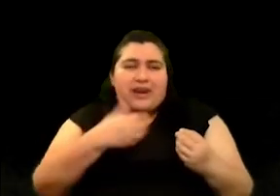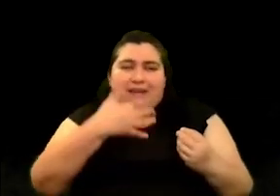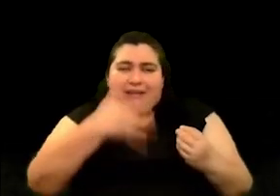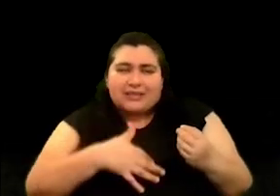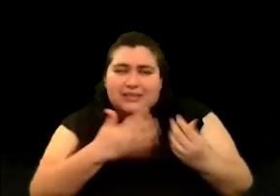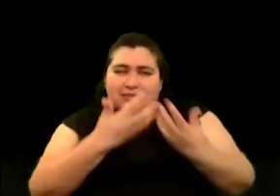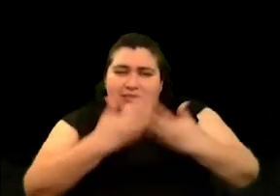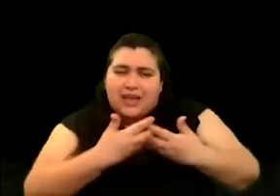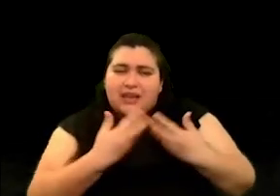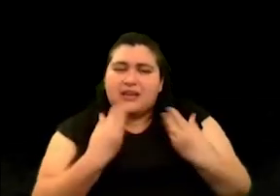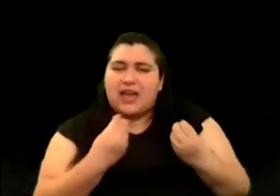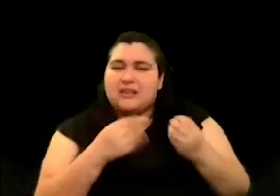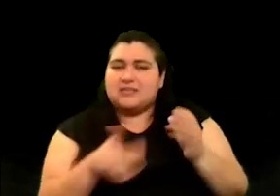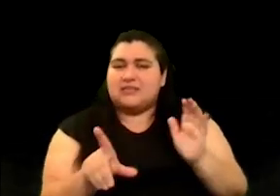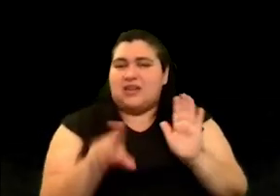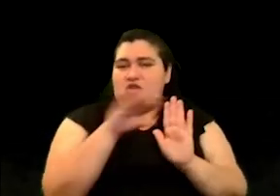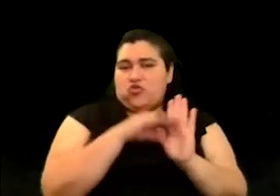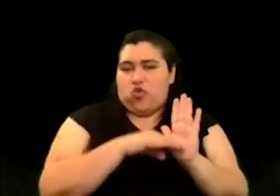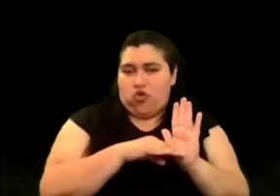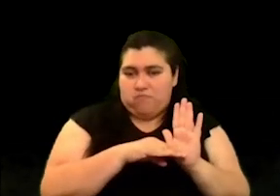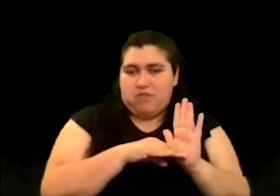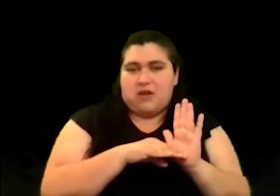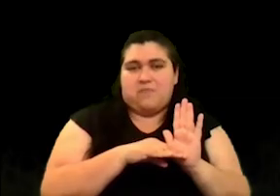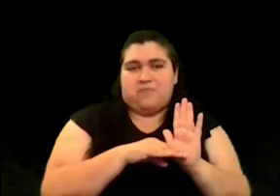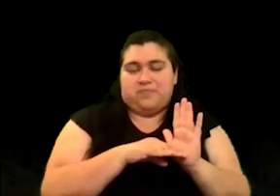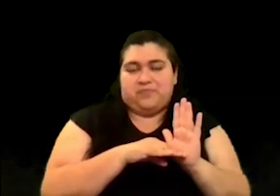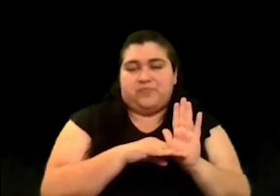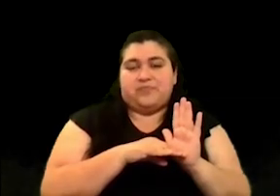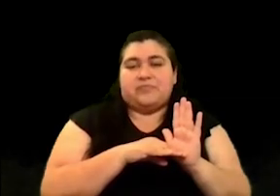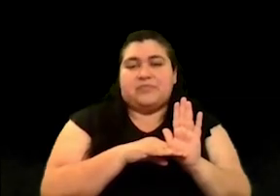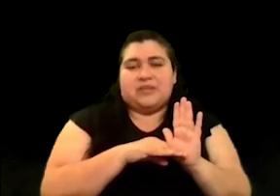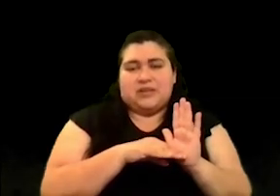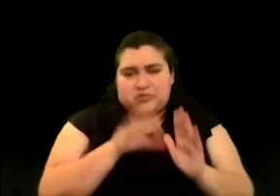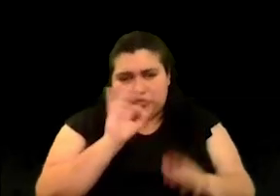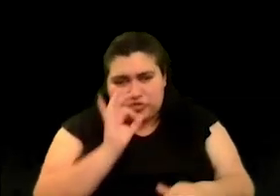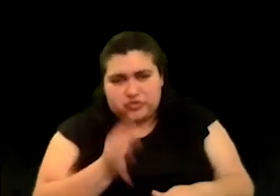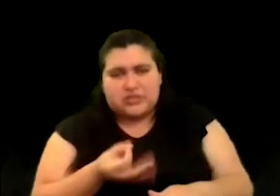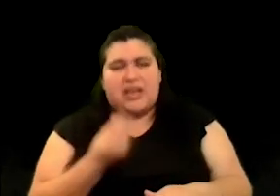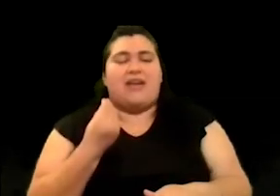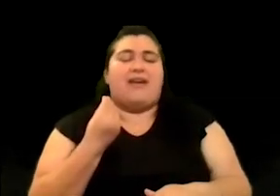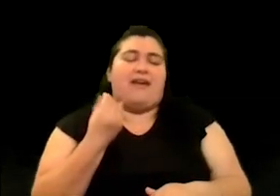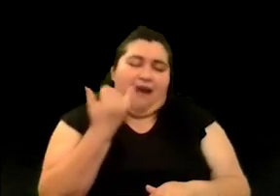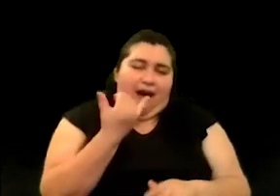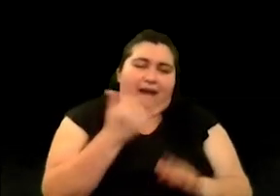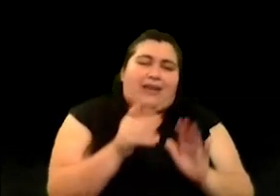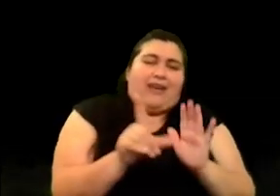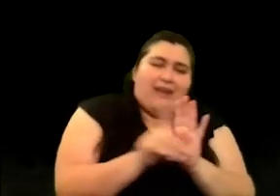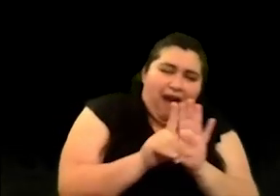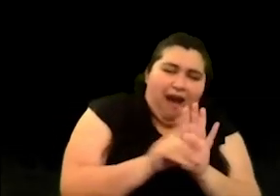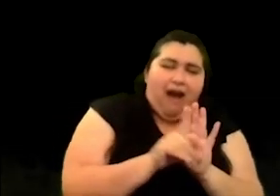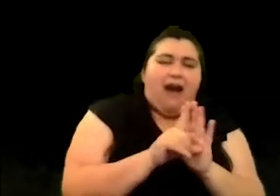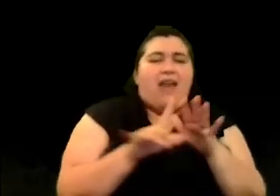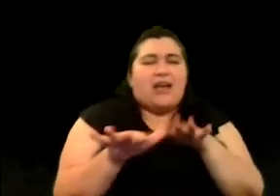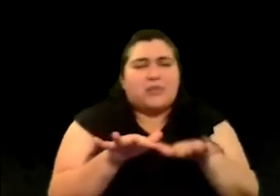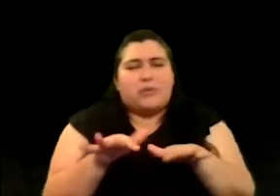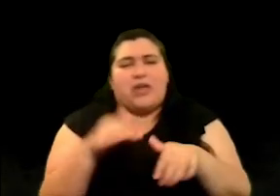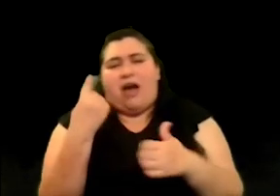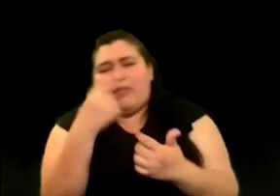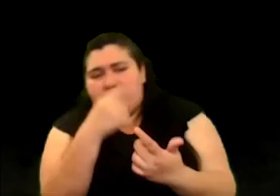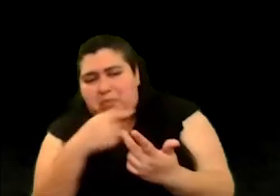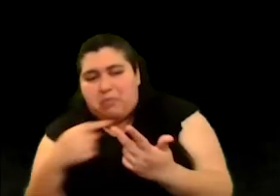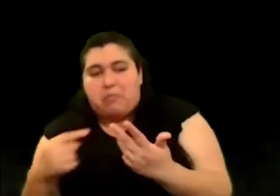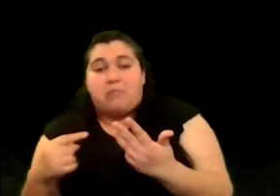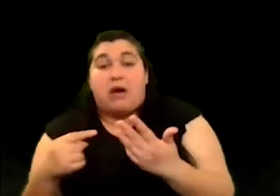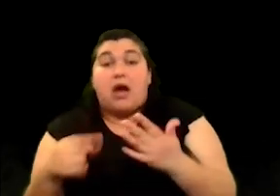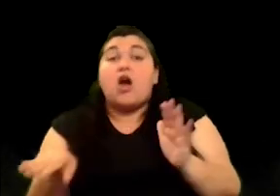la obligación que tenemos todos nosotros de contribuir, más allá del principio de legalidad, de retroactividad y demás, las normas